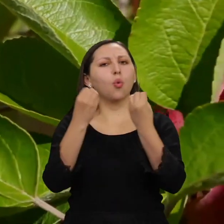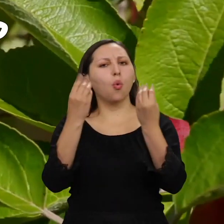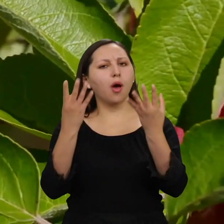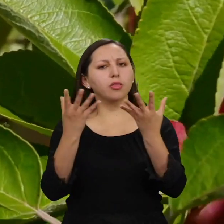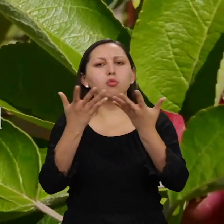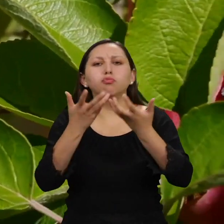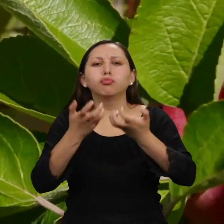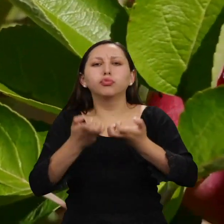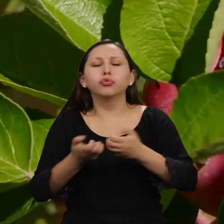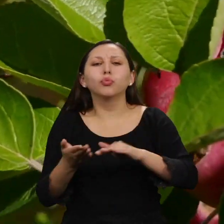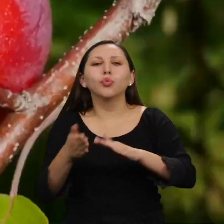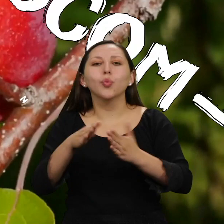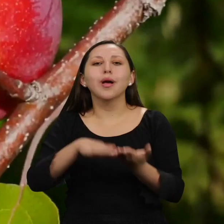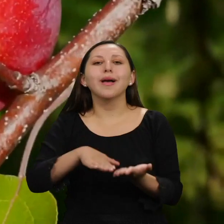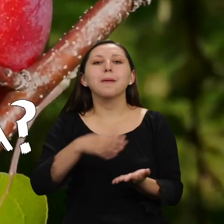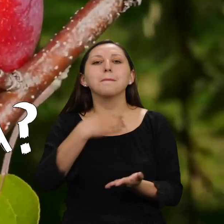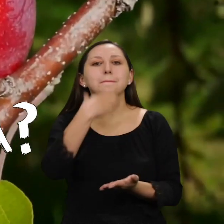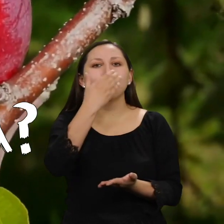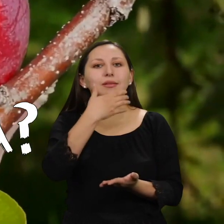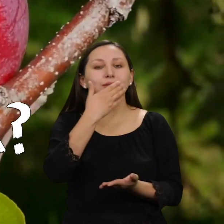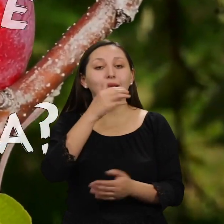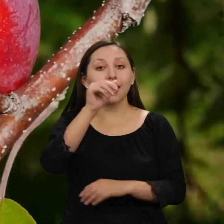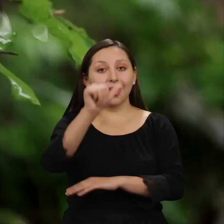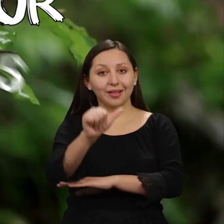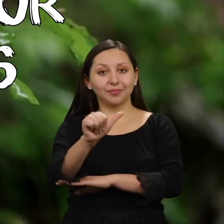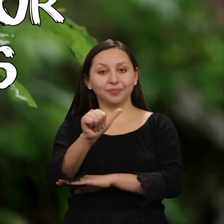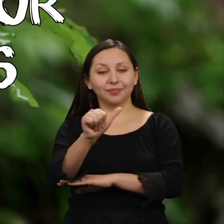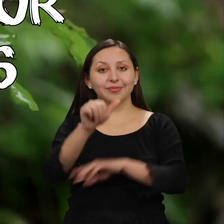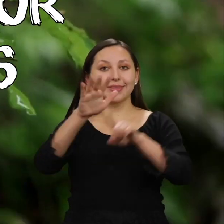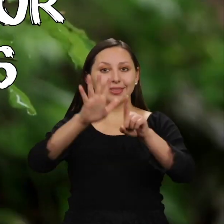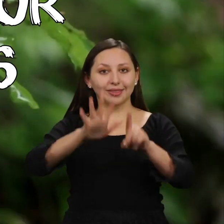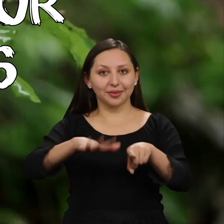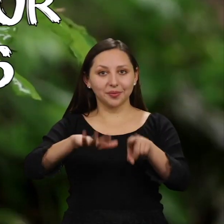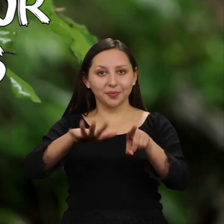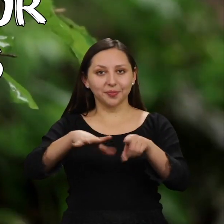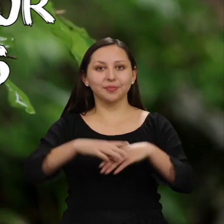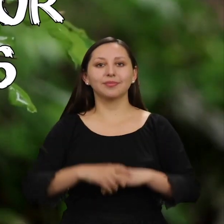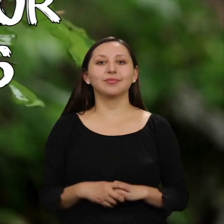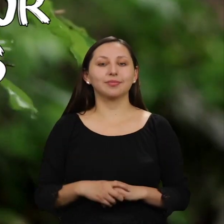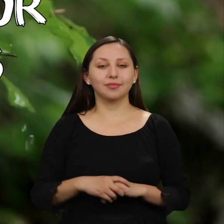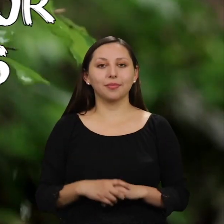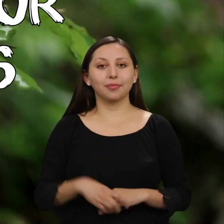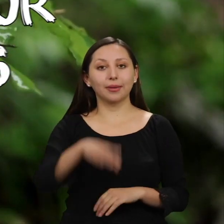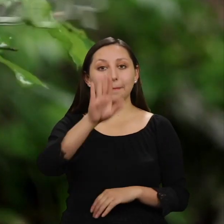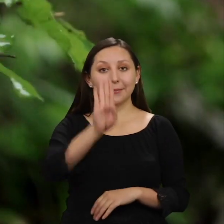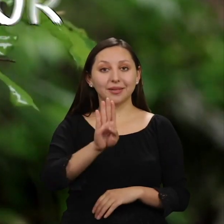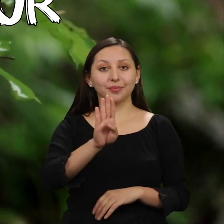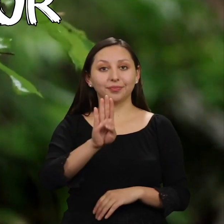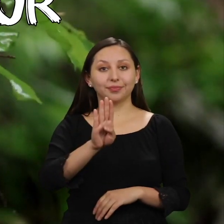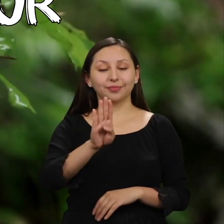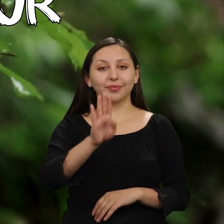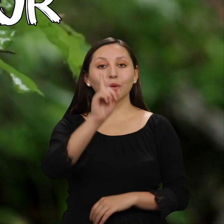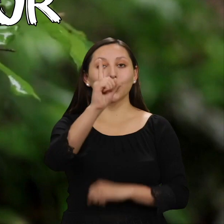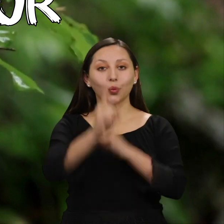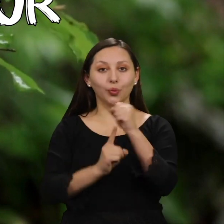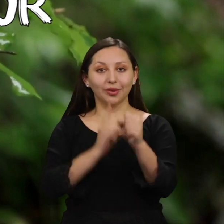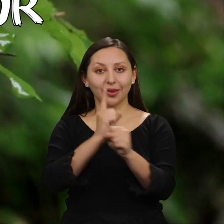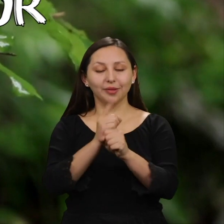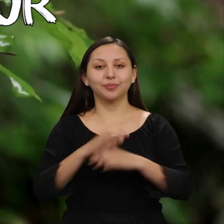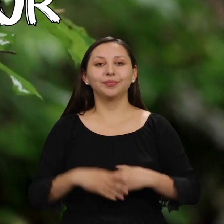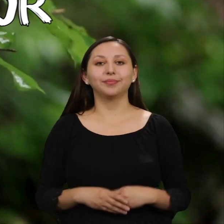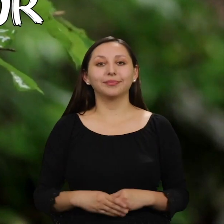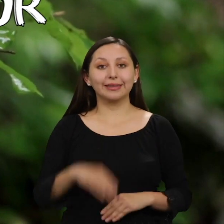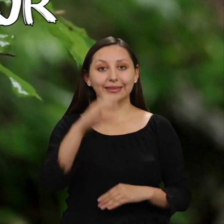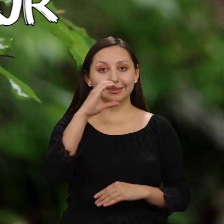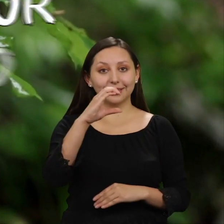¿cuánto le toma descomponerse a una manzana? Opción A, alrededor de seis meses Opción B, alrededor